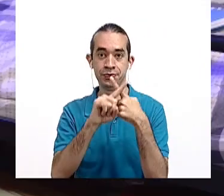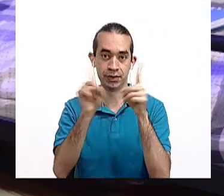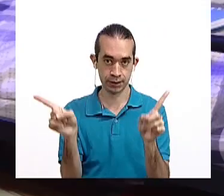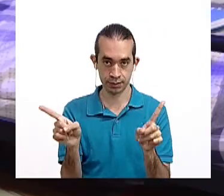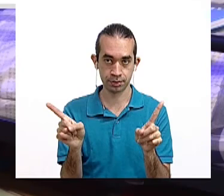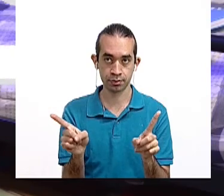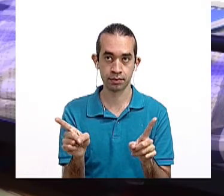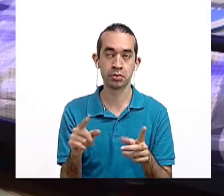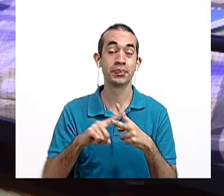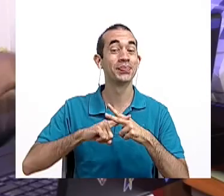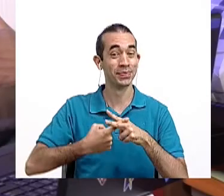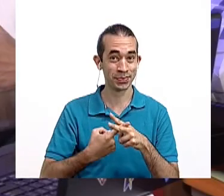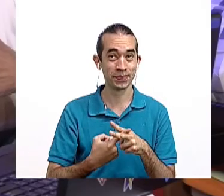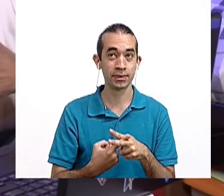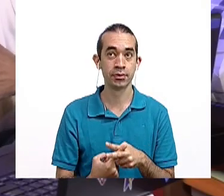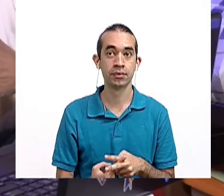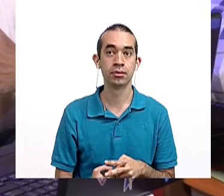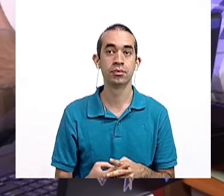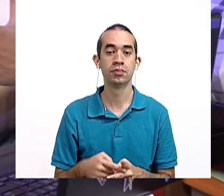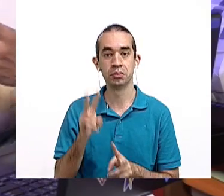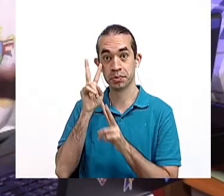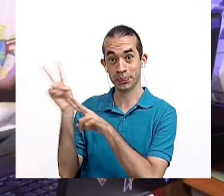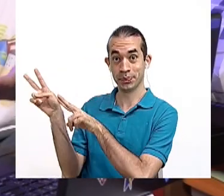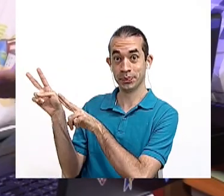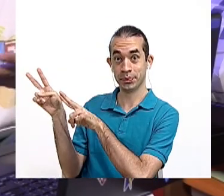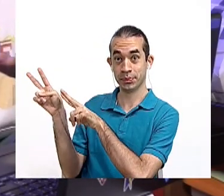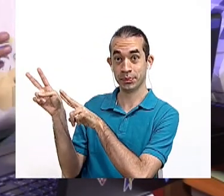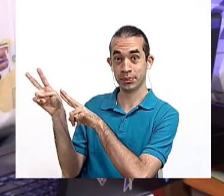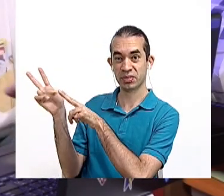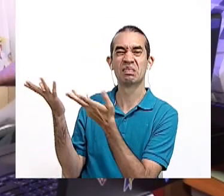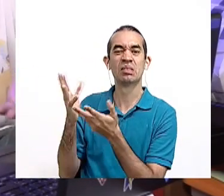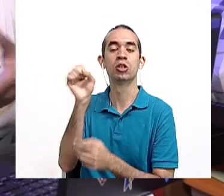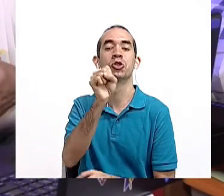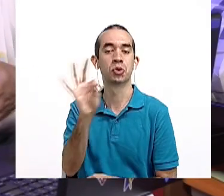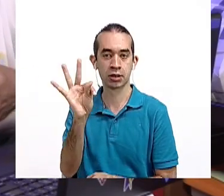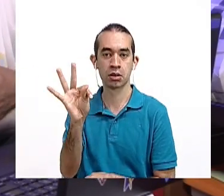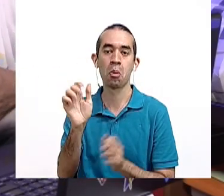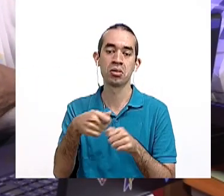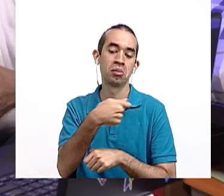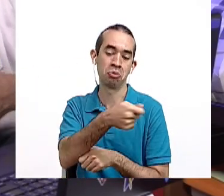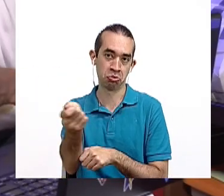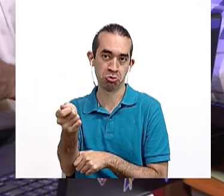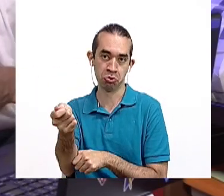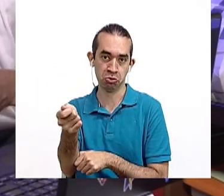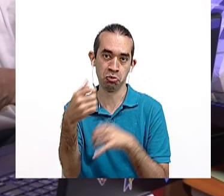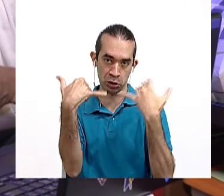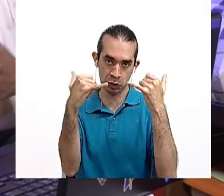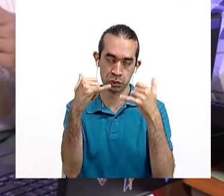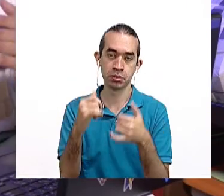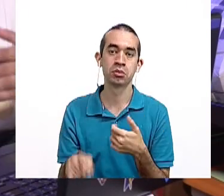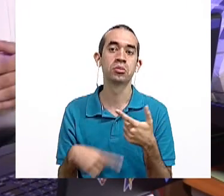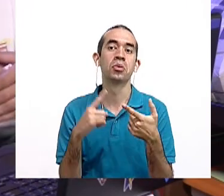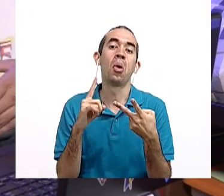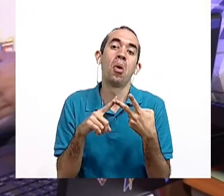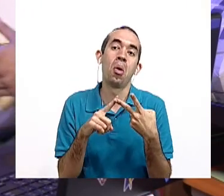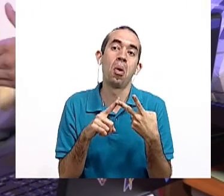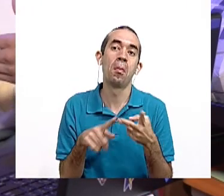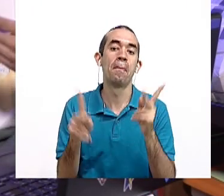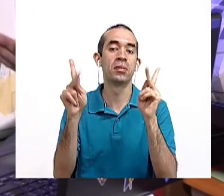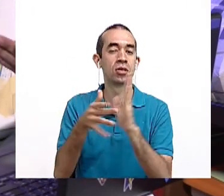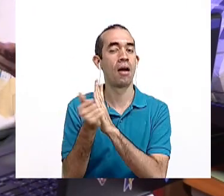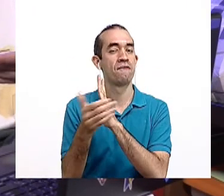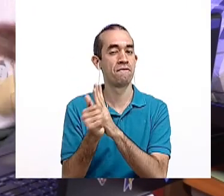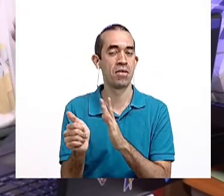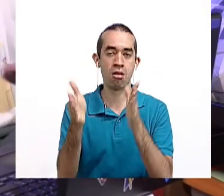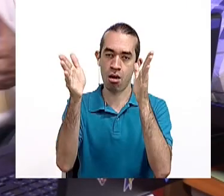diferentes. Empecemos. As es un sustantivo y puede ser la carta de un juego, o puede referirse a una persona destacada